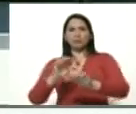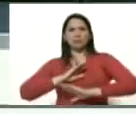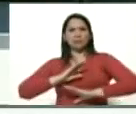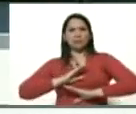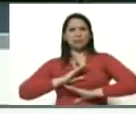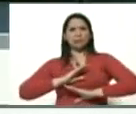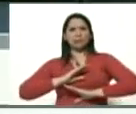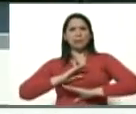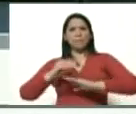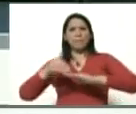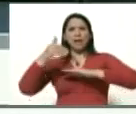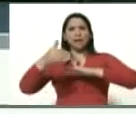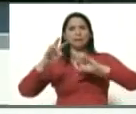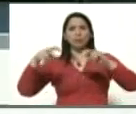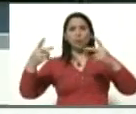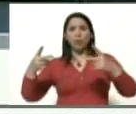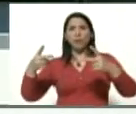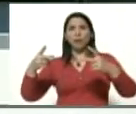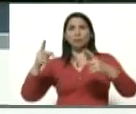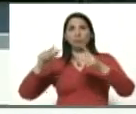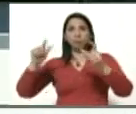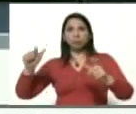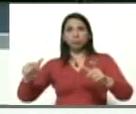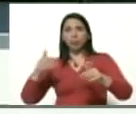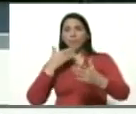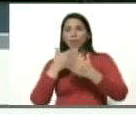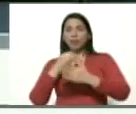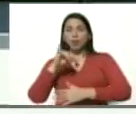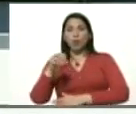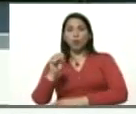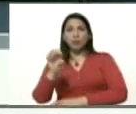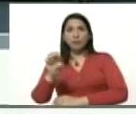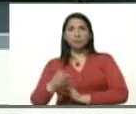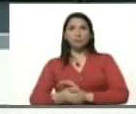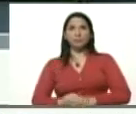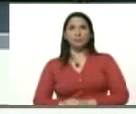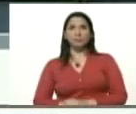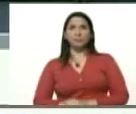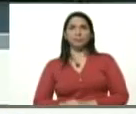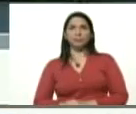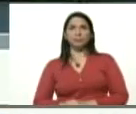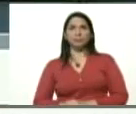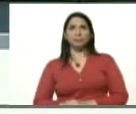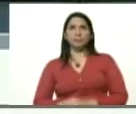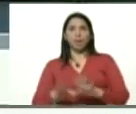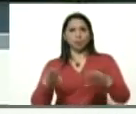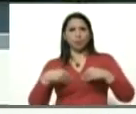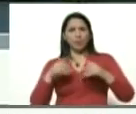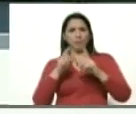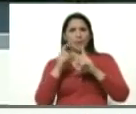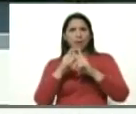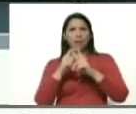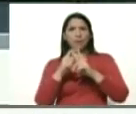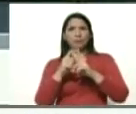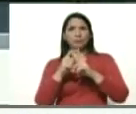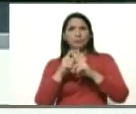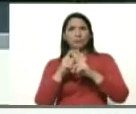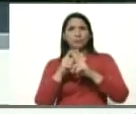trascienda a las nuevas generaciones. Quería pedirle a José Leonardo Riera Bravo que asumiera la palabra